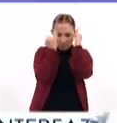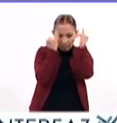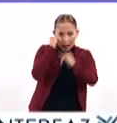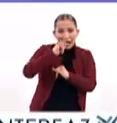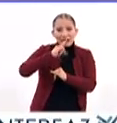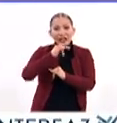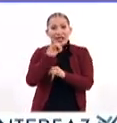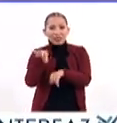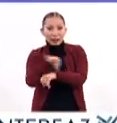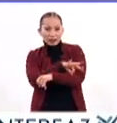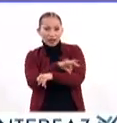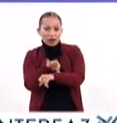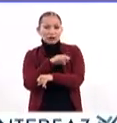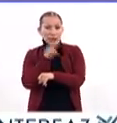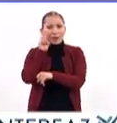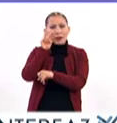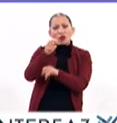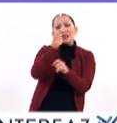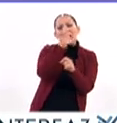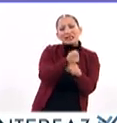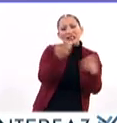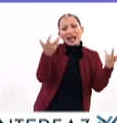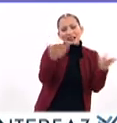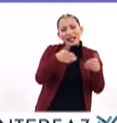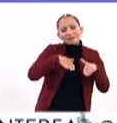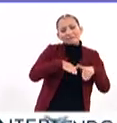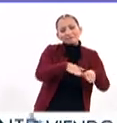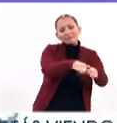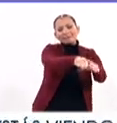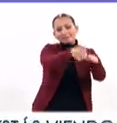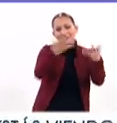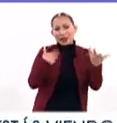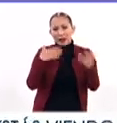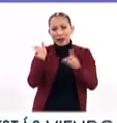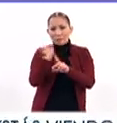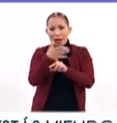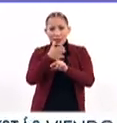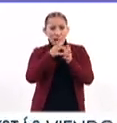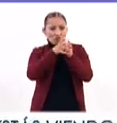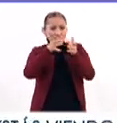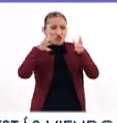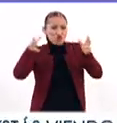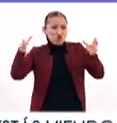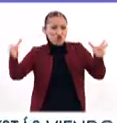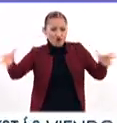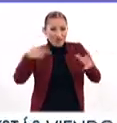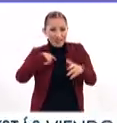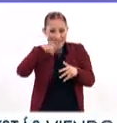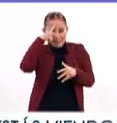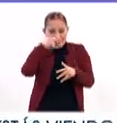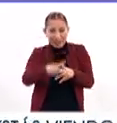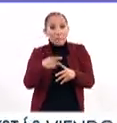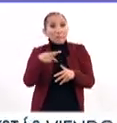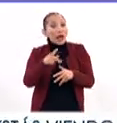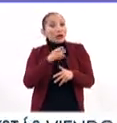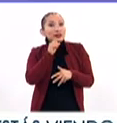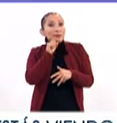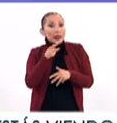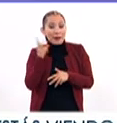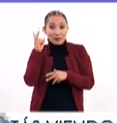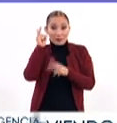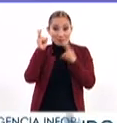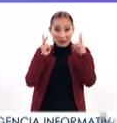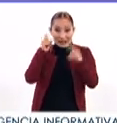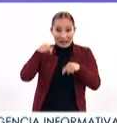ingeniería, de diseño. Y bueno, ya vimos todo lo que implica el diseño y la construcción de las grandes banderas monumentales, pero tenemos aquí